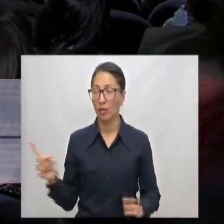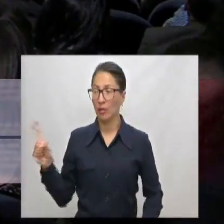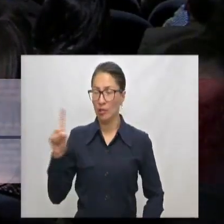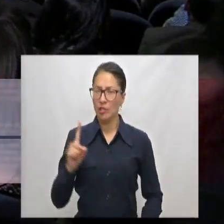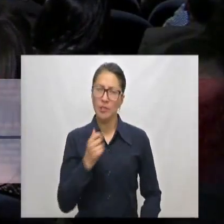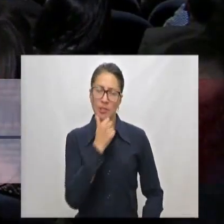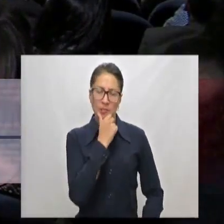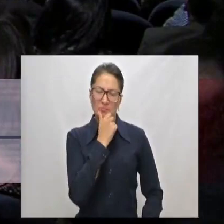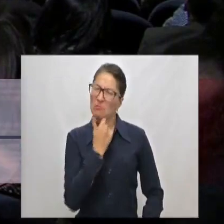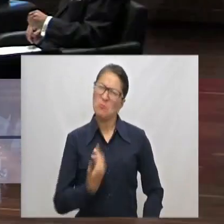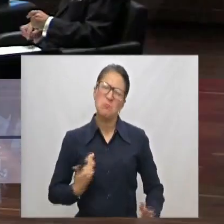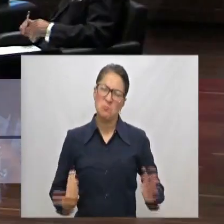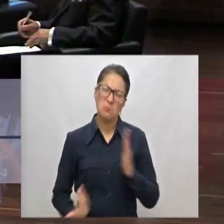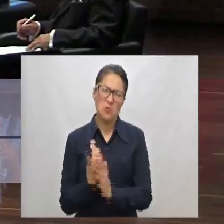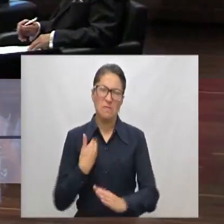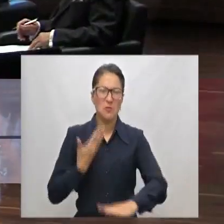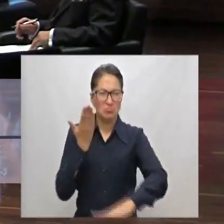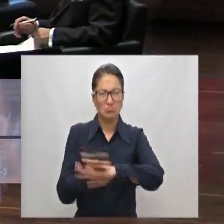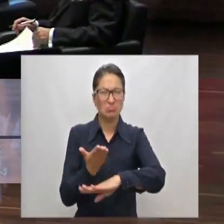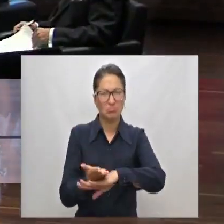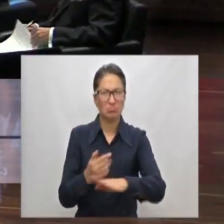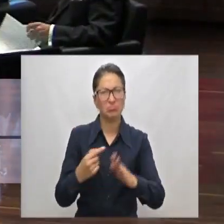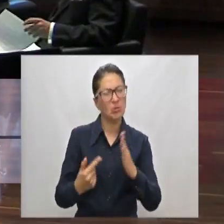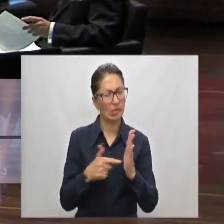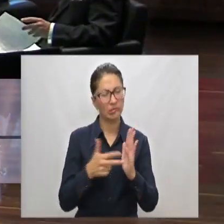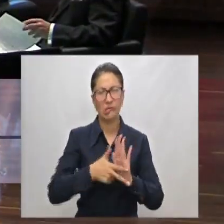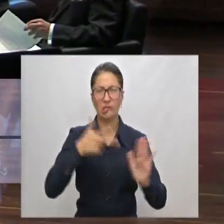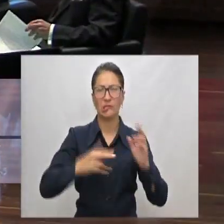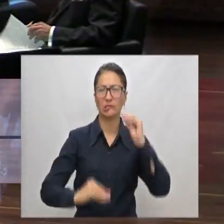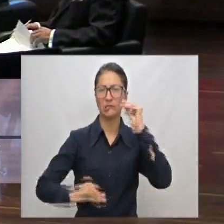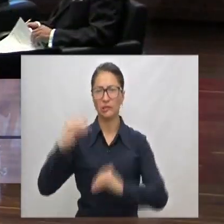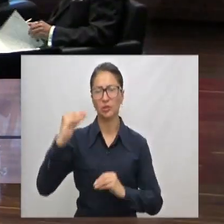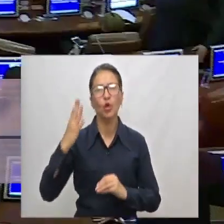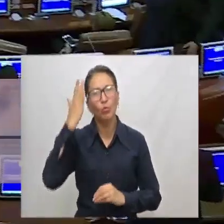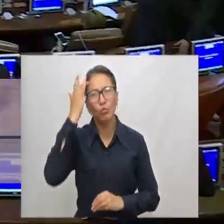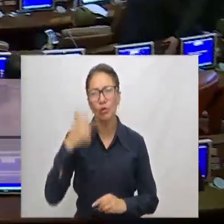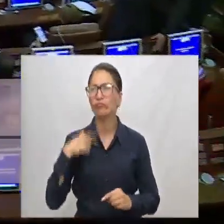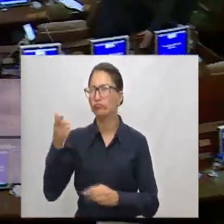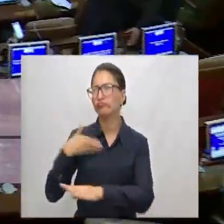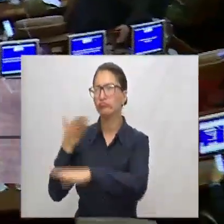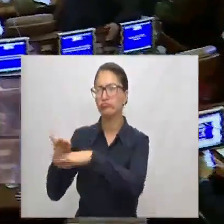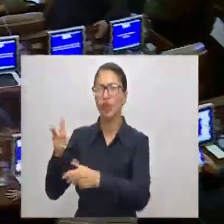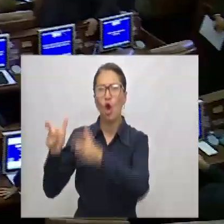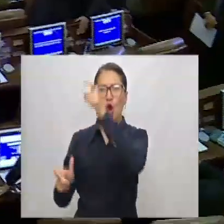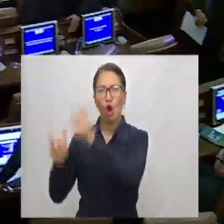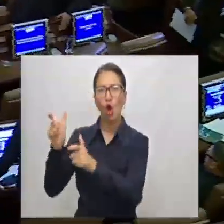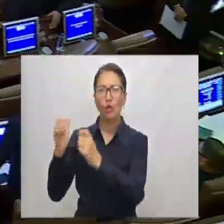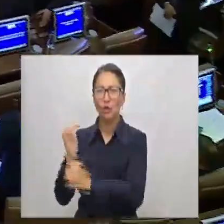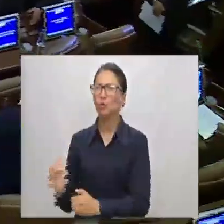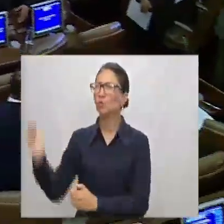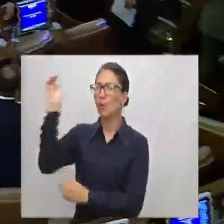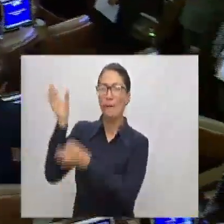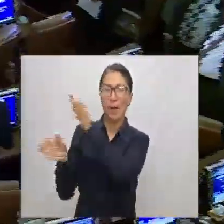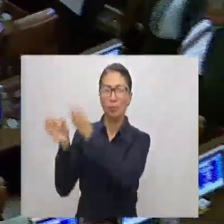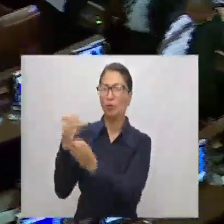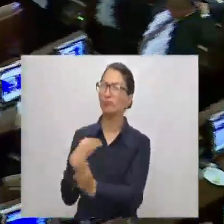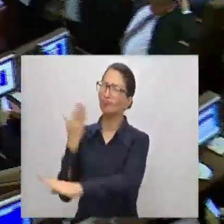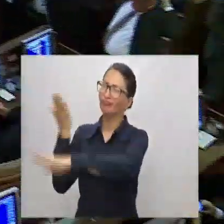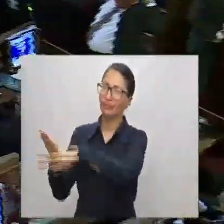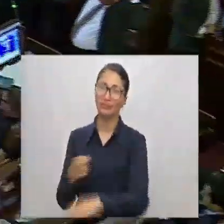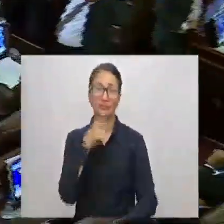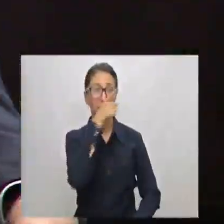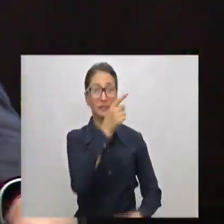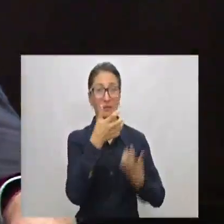Contralor expresó su intención de presentar una acción por inconstitucionalidad ante la Corte Suprema de Justicia. En el caso